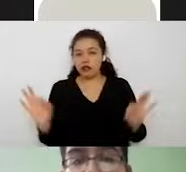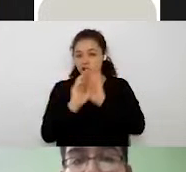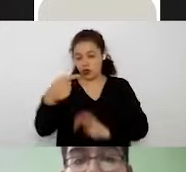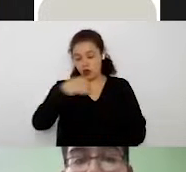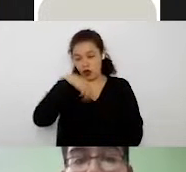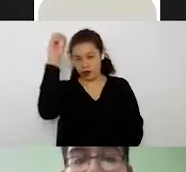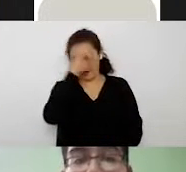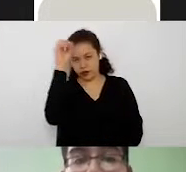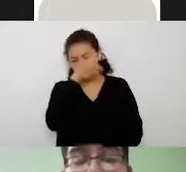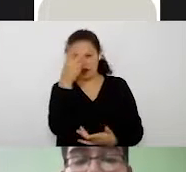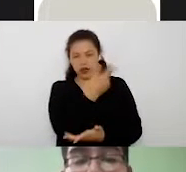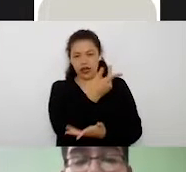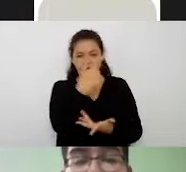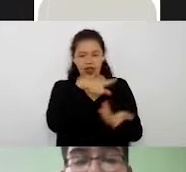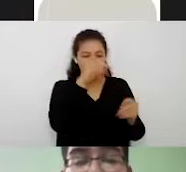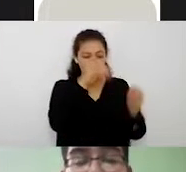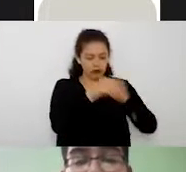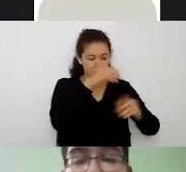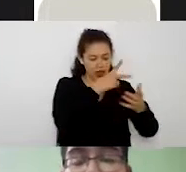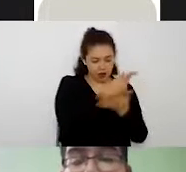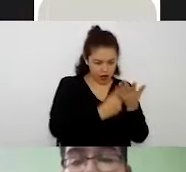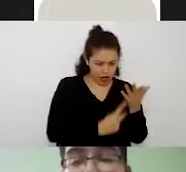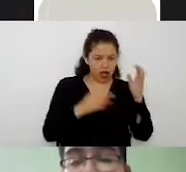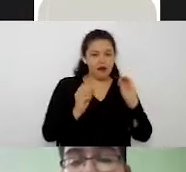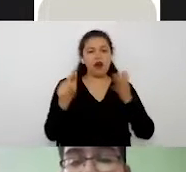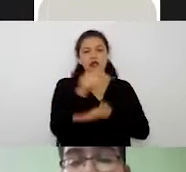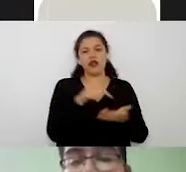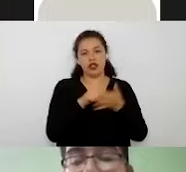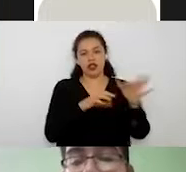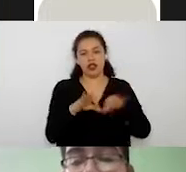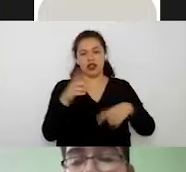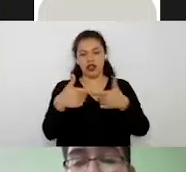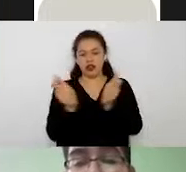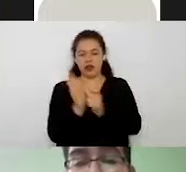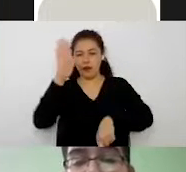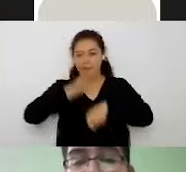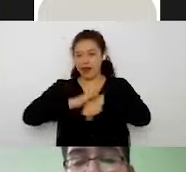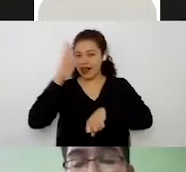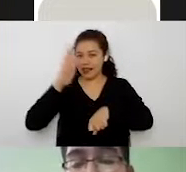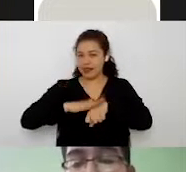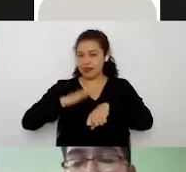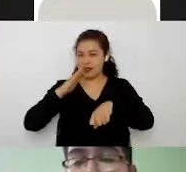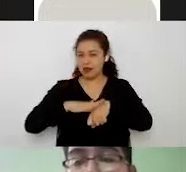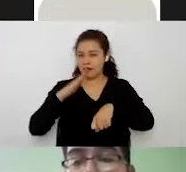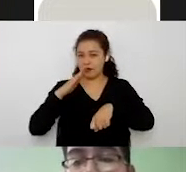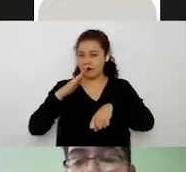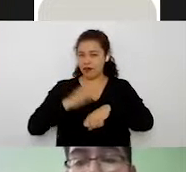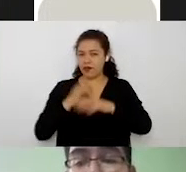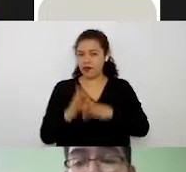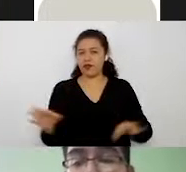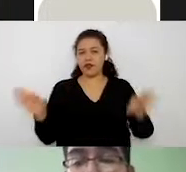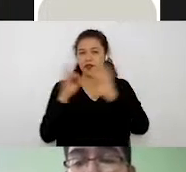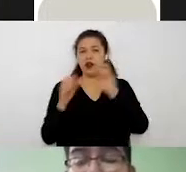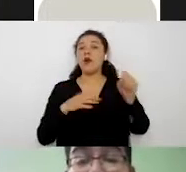dentro de un programa o dentro de nuestro centro de trabajo, la brigada que tendría un poco más de peso sería precisamente la